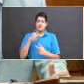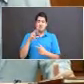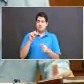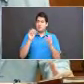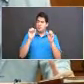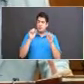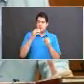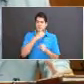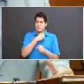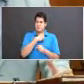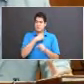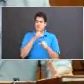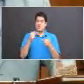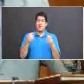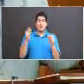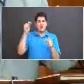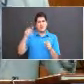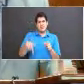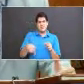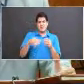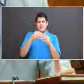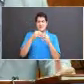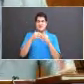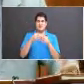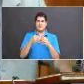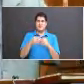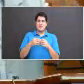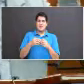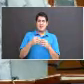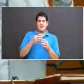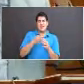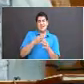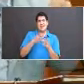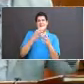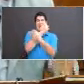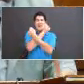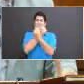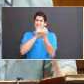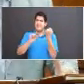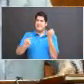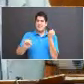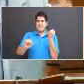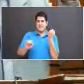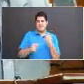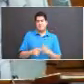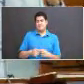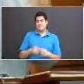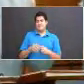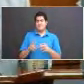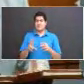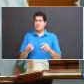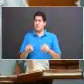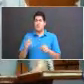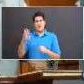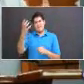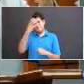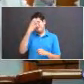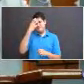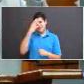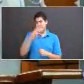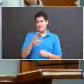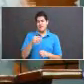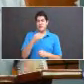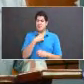Yo definitivamente no quiero hacer esto en desobediencia, no quiero hacerlo en orgullo, no quiero hacerlo en pecado, no quiero